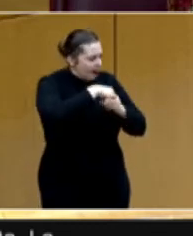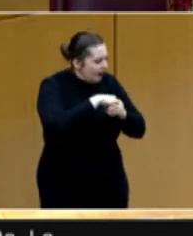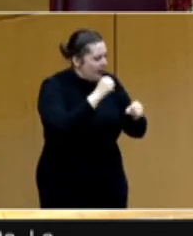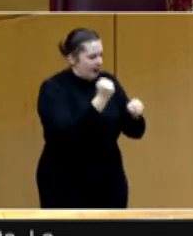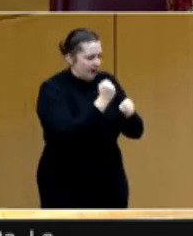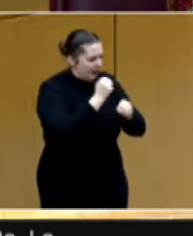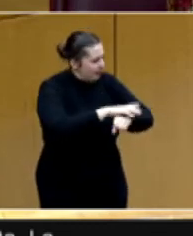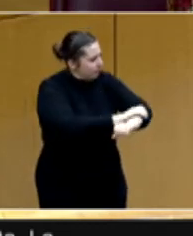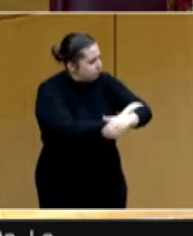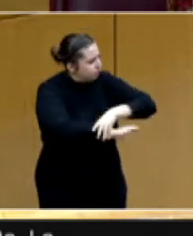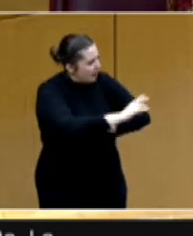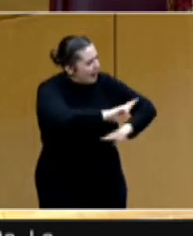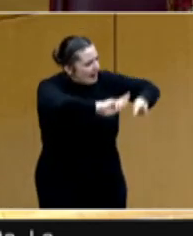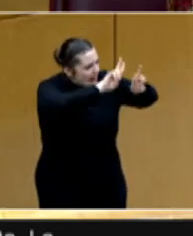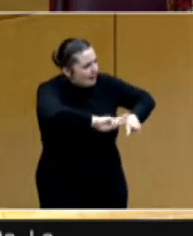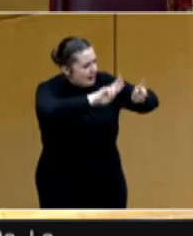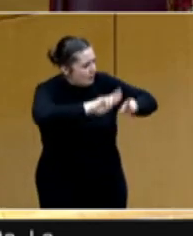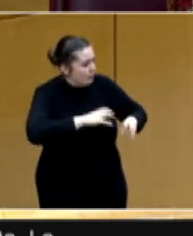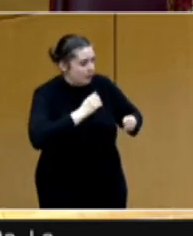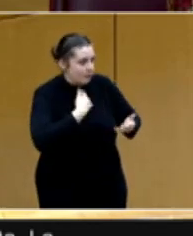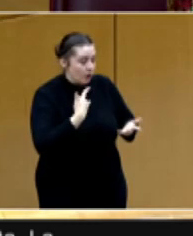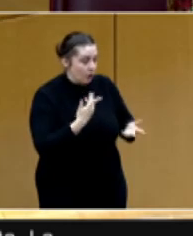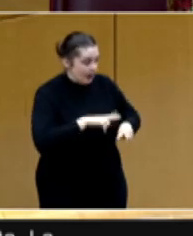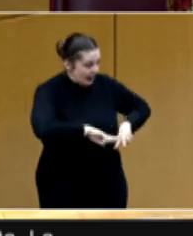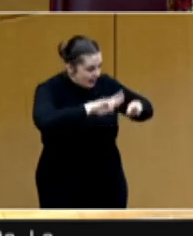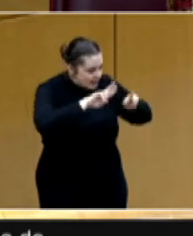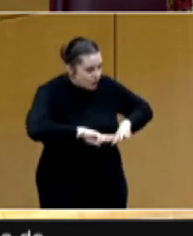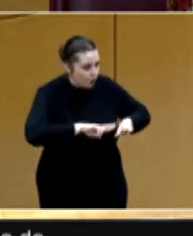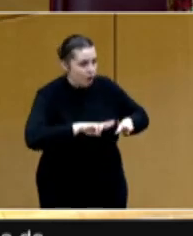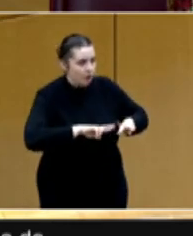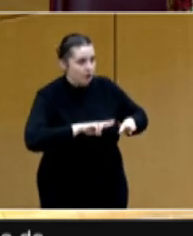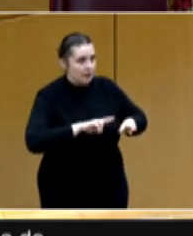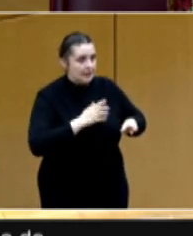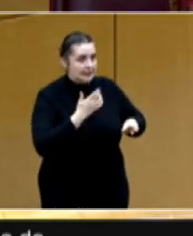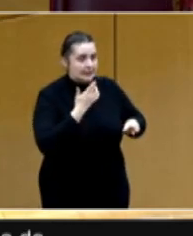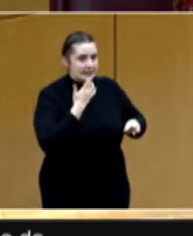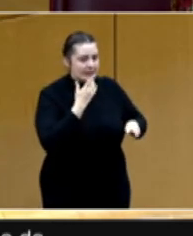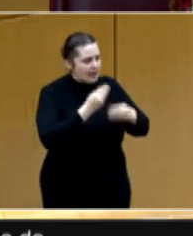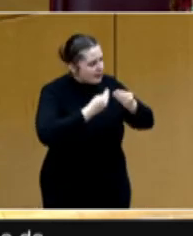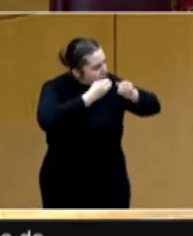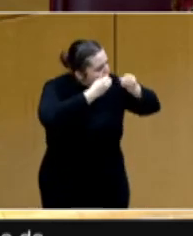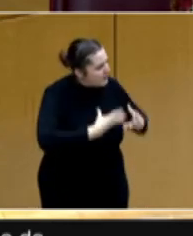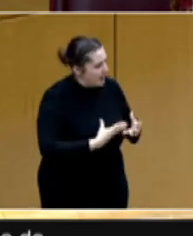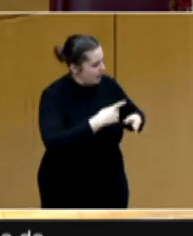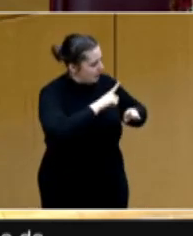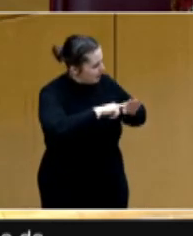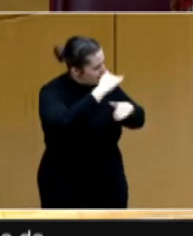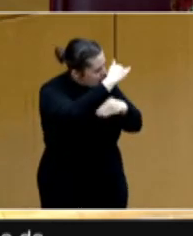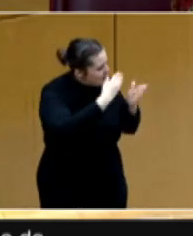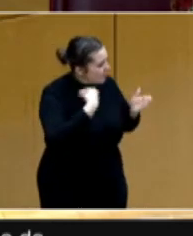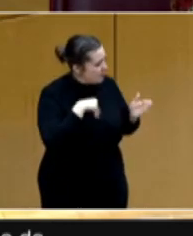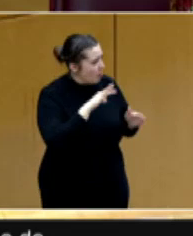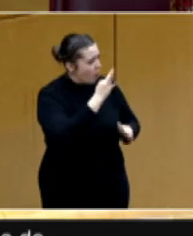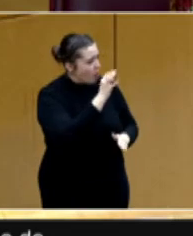esta labor de revisión pero la revisión si si se hace si se hace bien como decía torcuato que